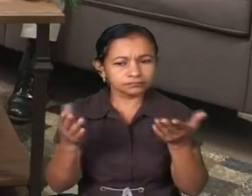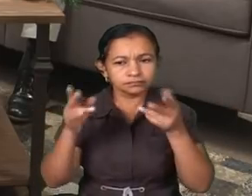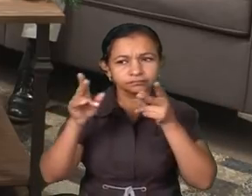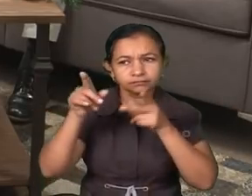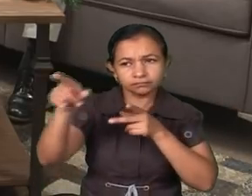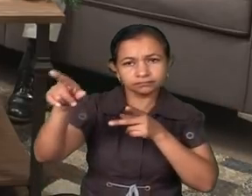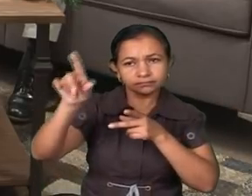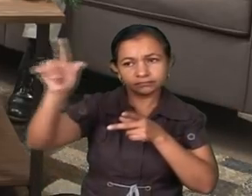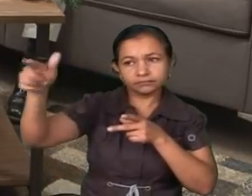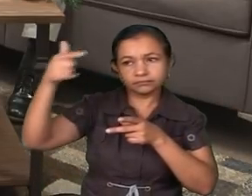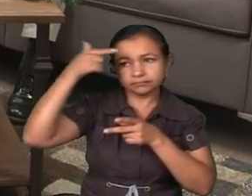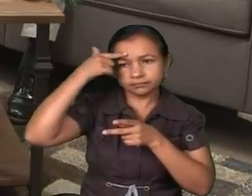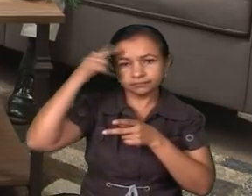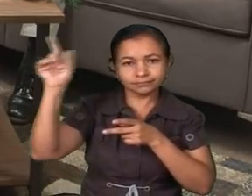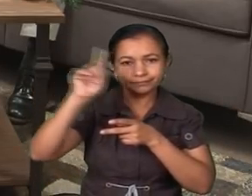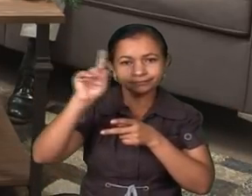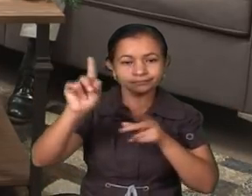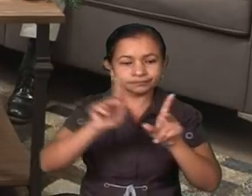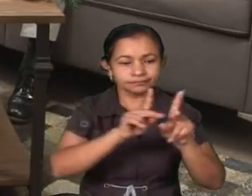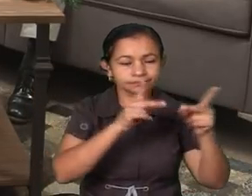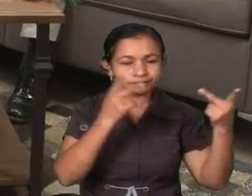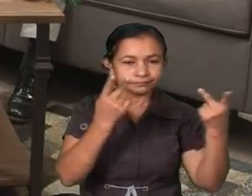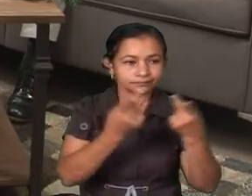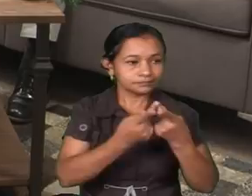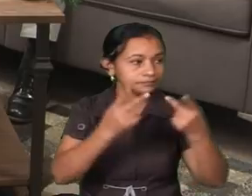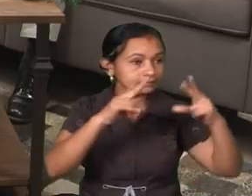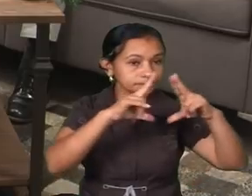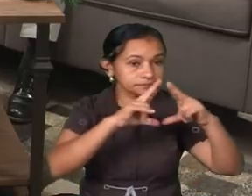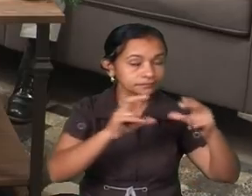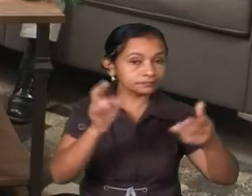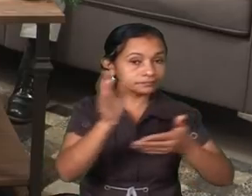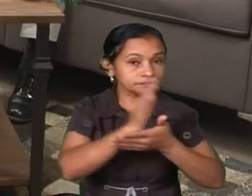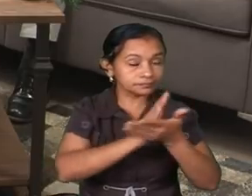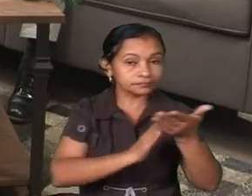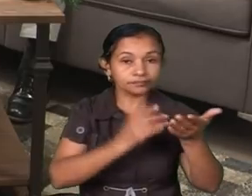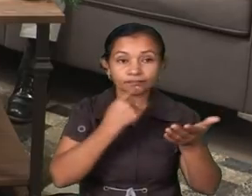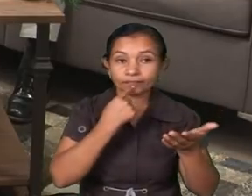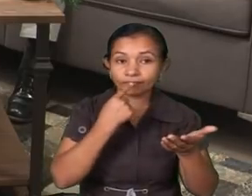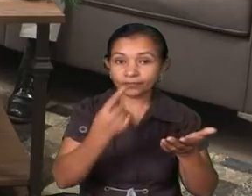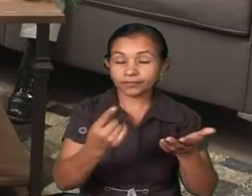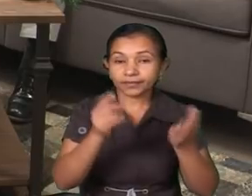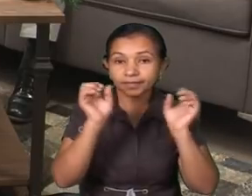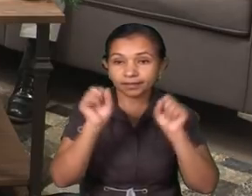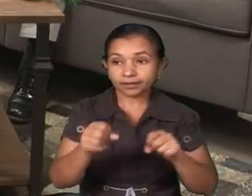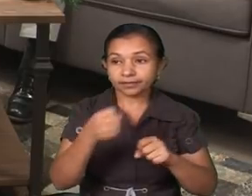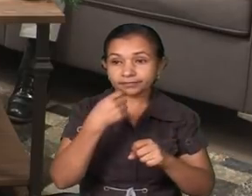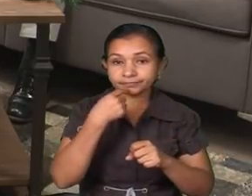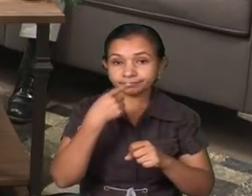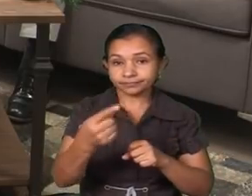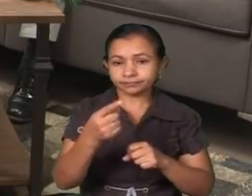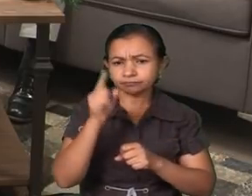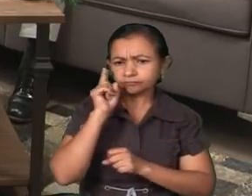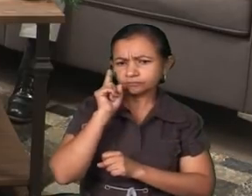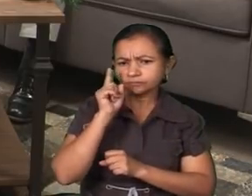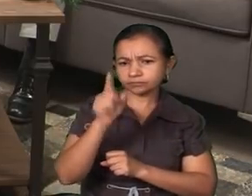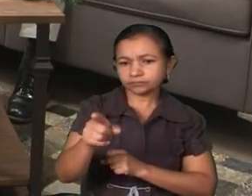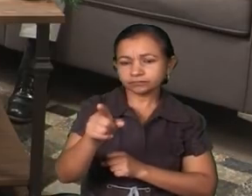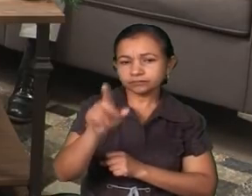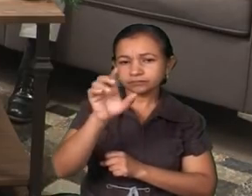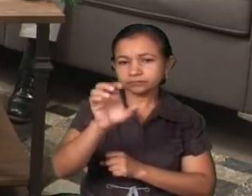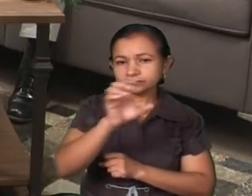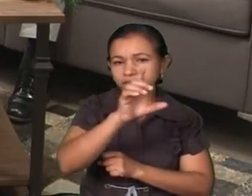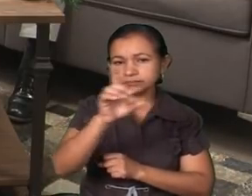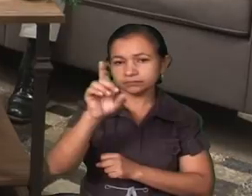autoridades, sino en contra del pueblo nicaragüense. Algunos de ellos han plantado la posición y le han señalado directamente que usted